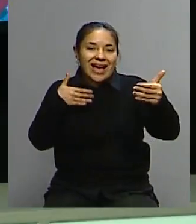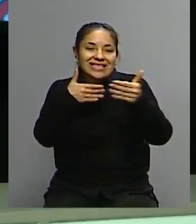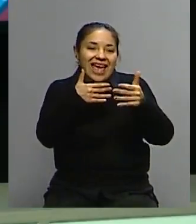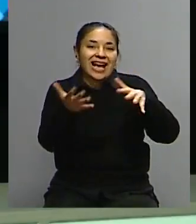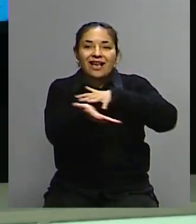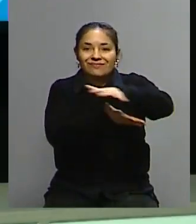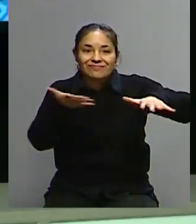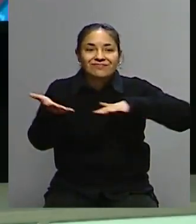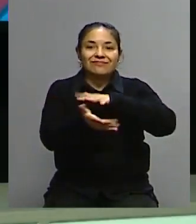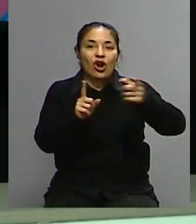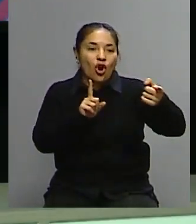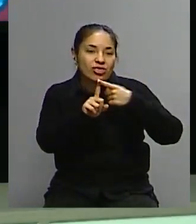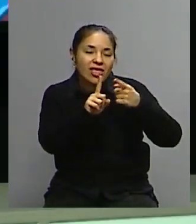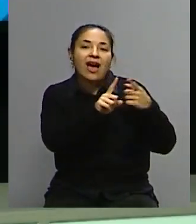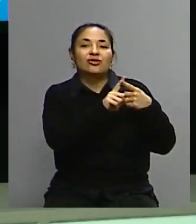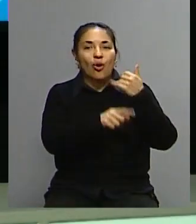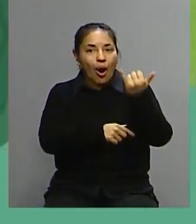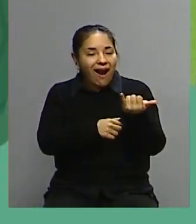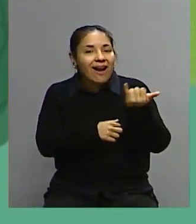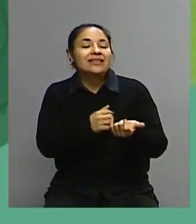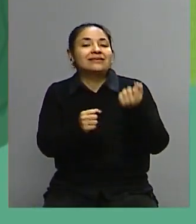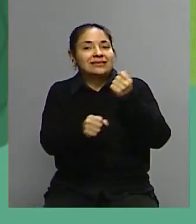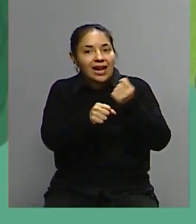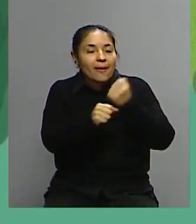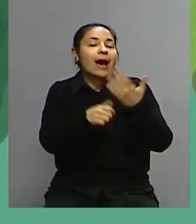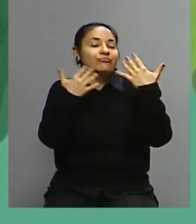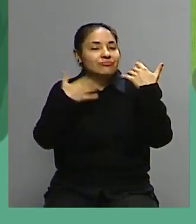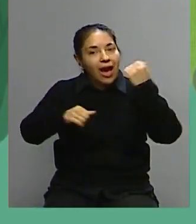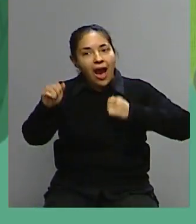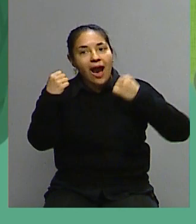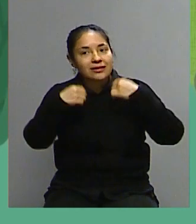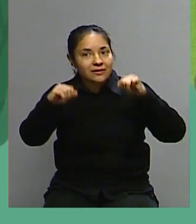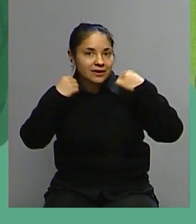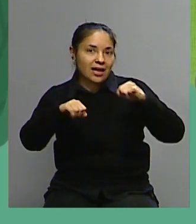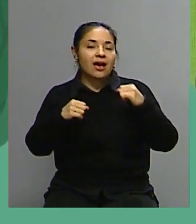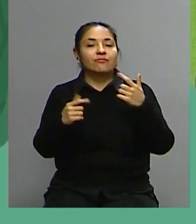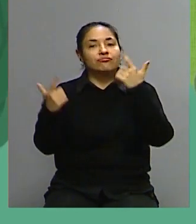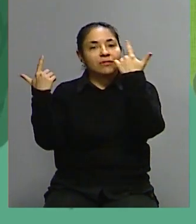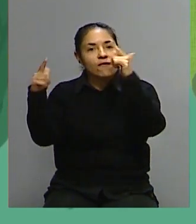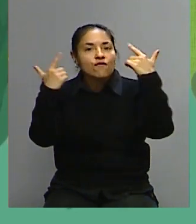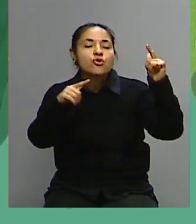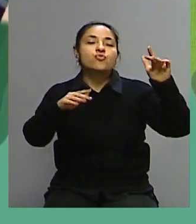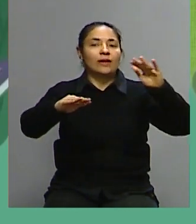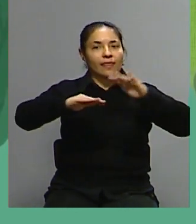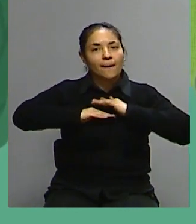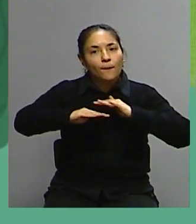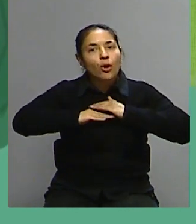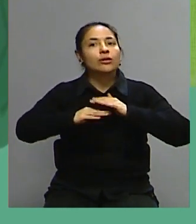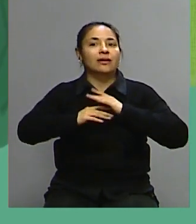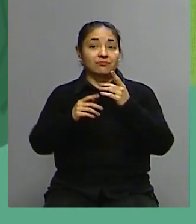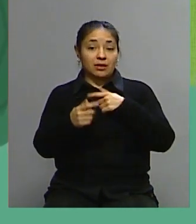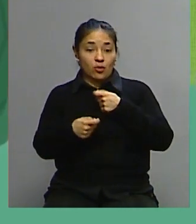ya un abanico de actividades que tienen que ver con la recreación, con el ocio, con la cuestión deportiva, con esta cuestión de invertir